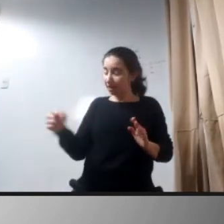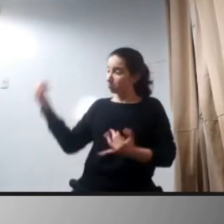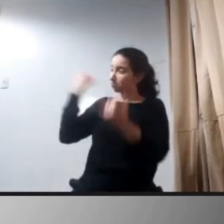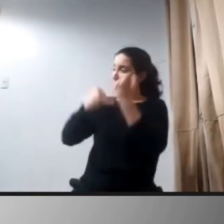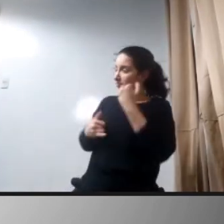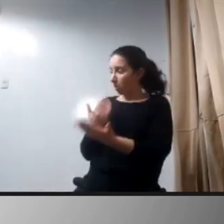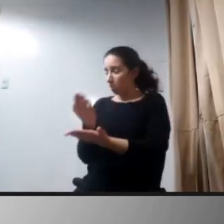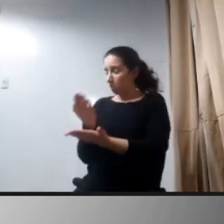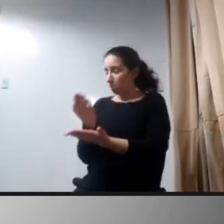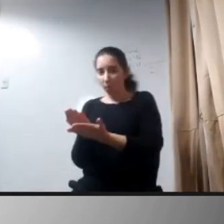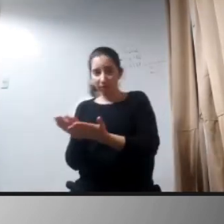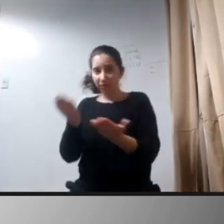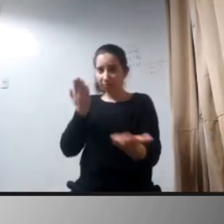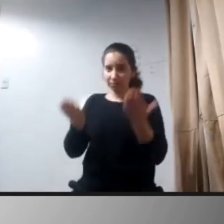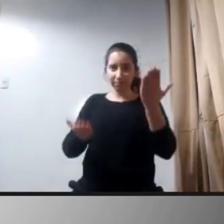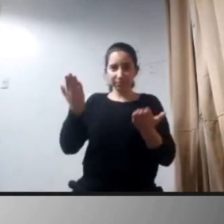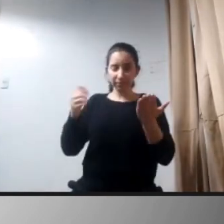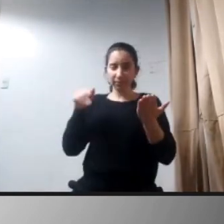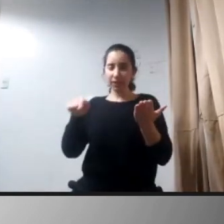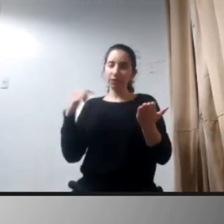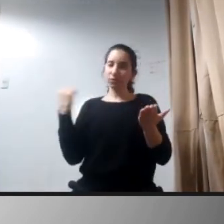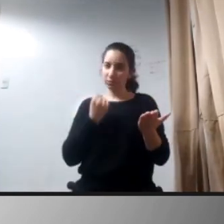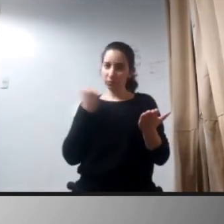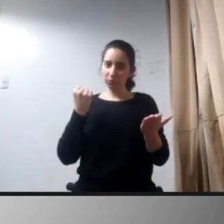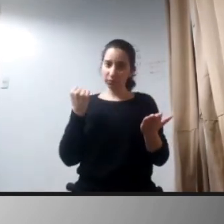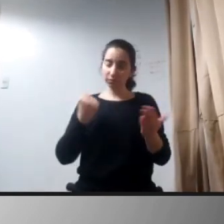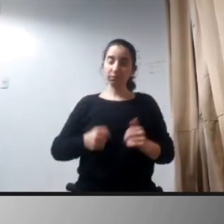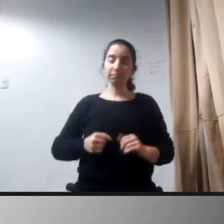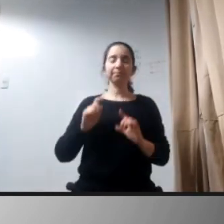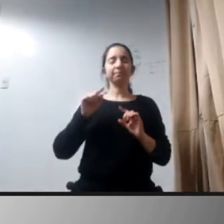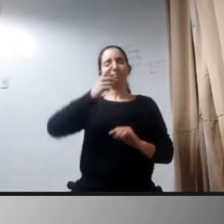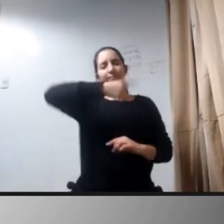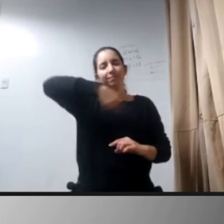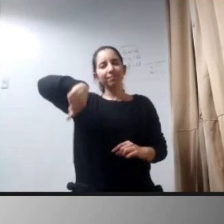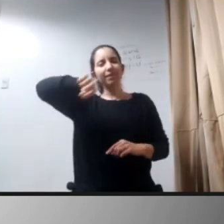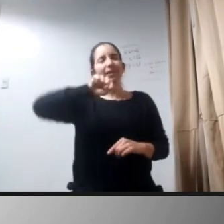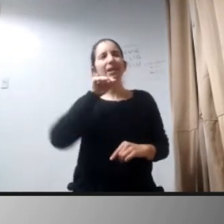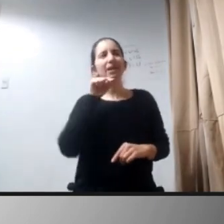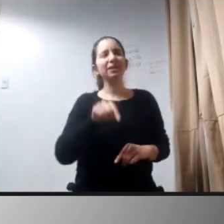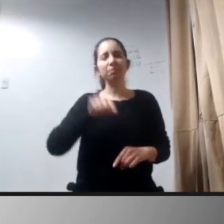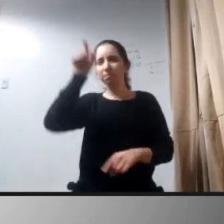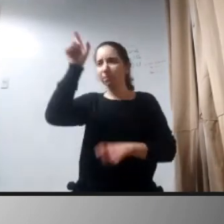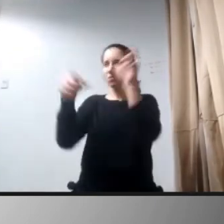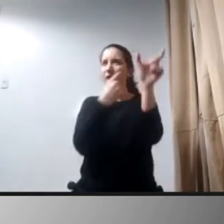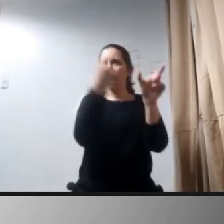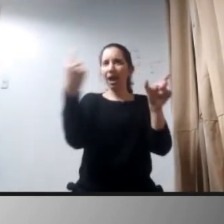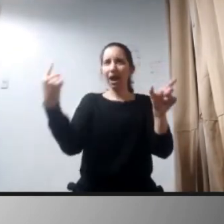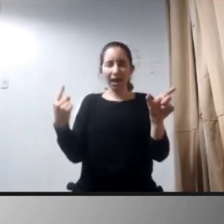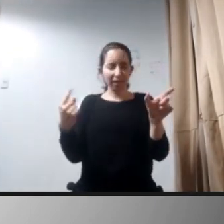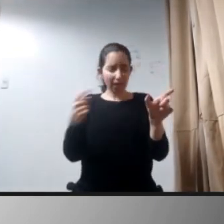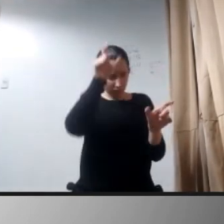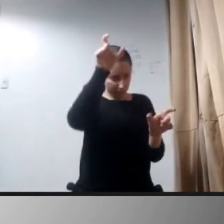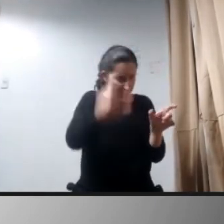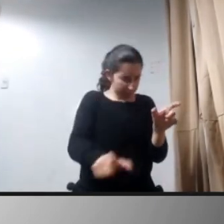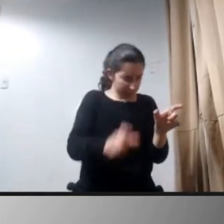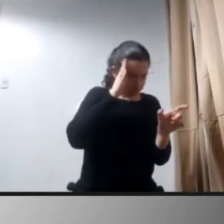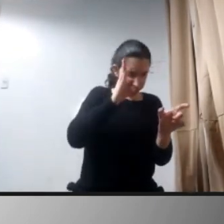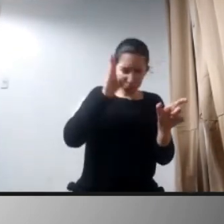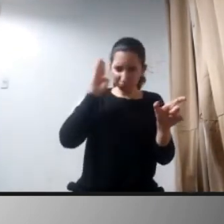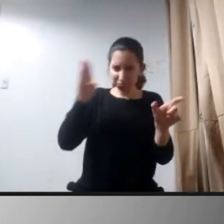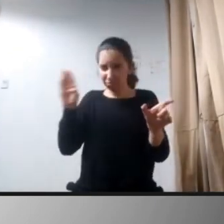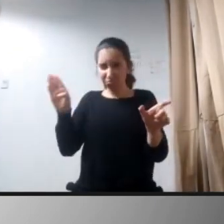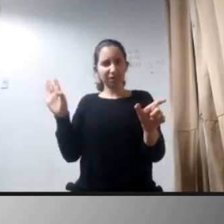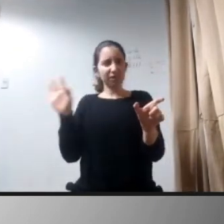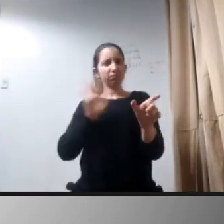proponiendo. Creo que esas decisiones no tienen que estar basadas en los individuos, tienen que ser basadas